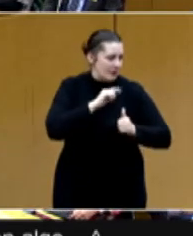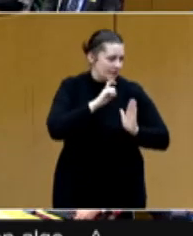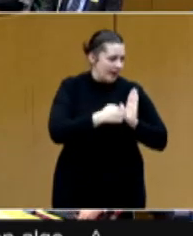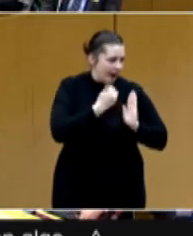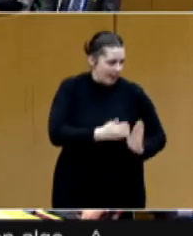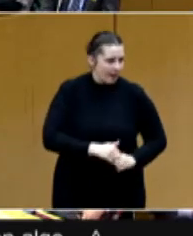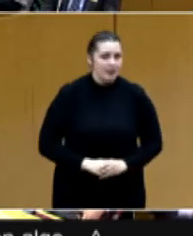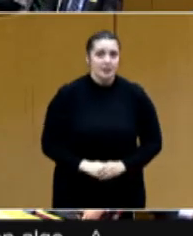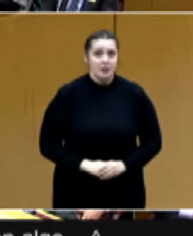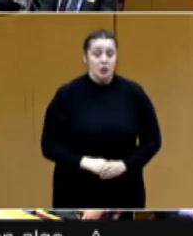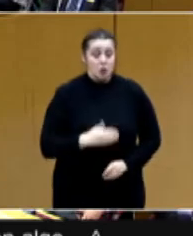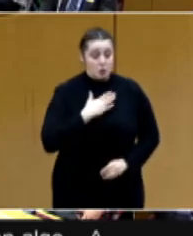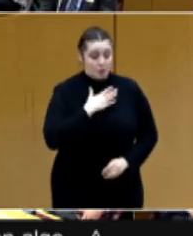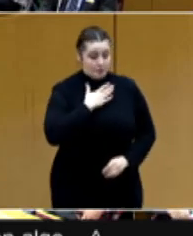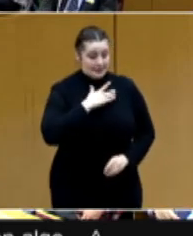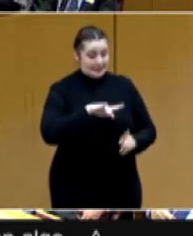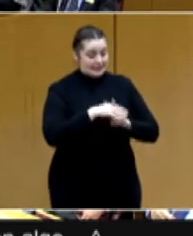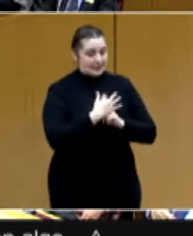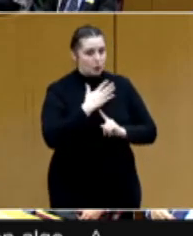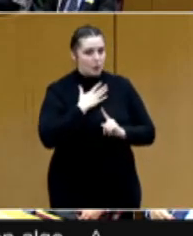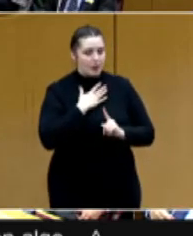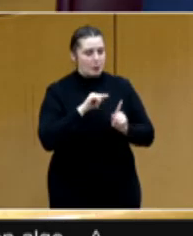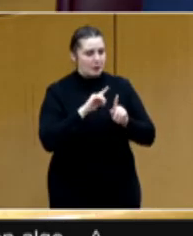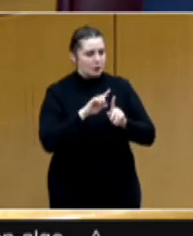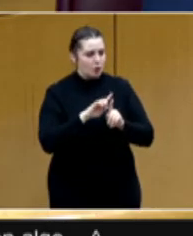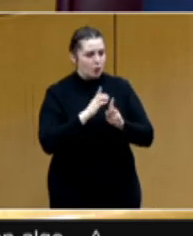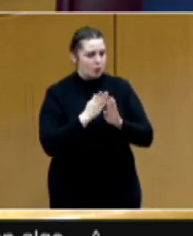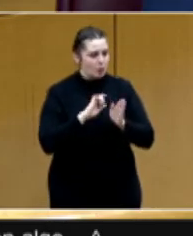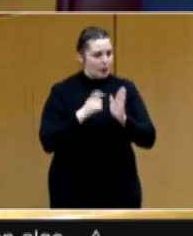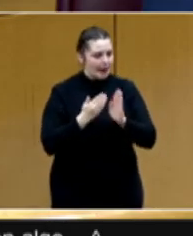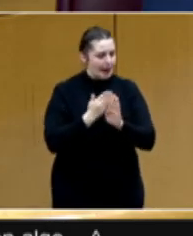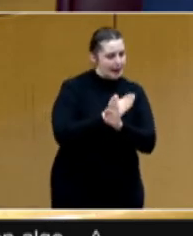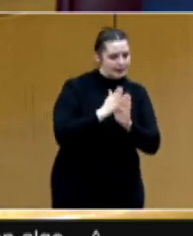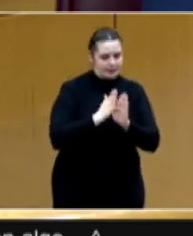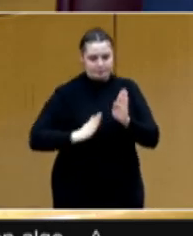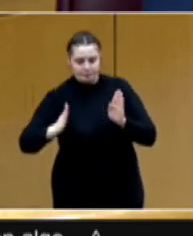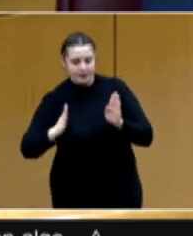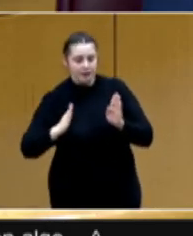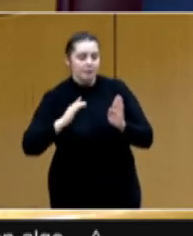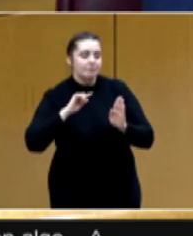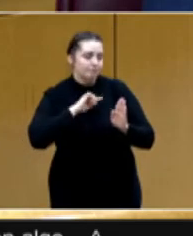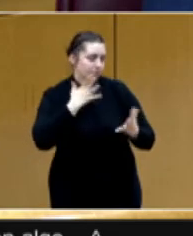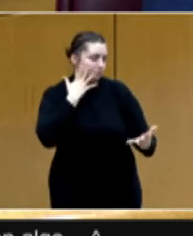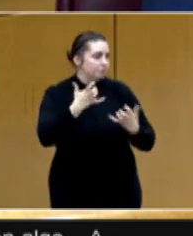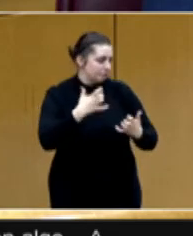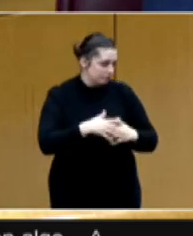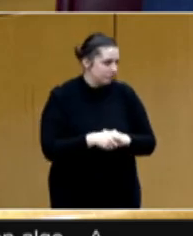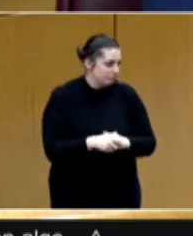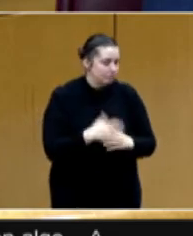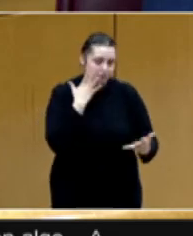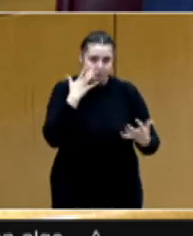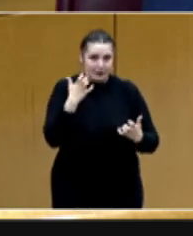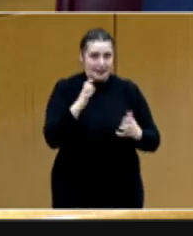bueno en mi caso Yo veo que este cambio es muy importante esas se nota el cambio o sea que ves claramente